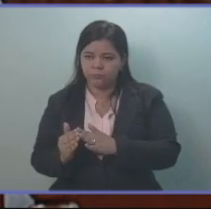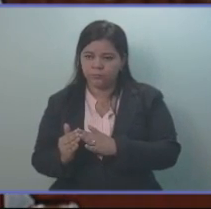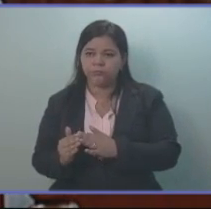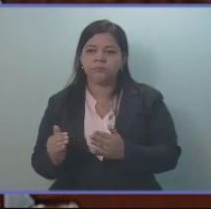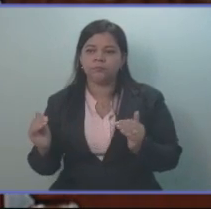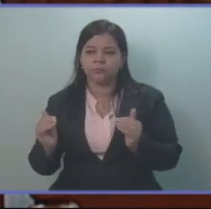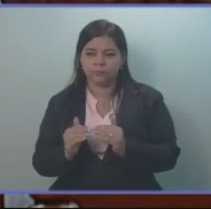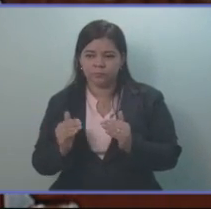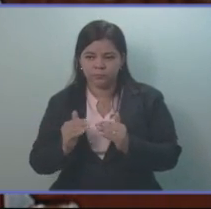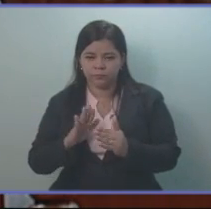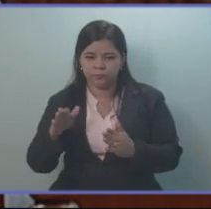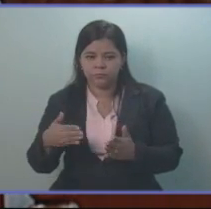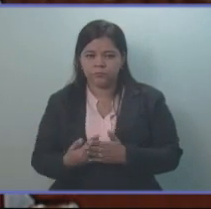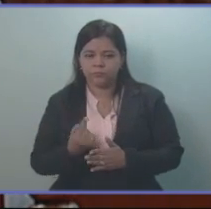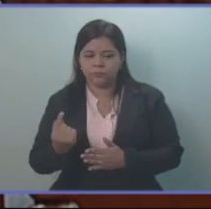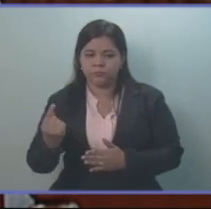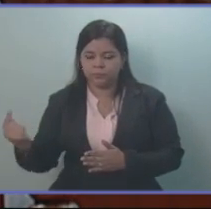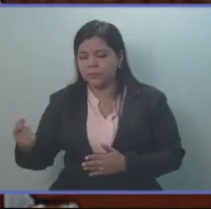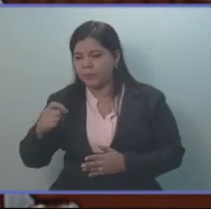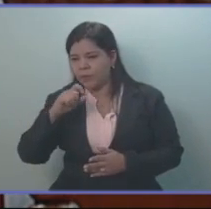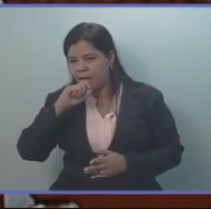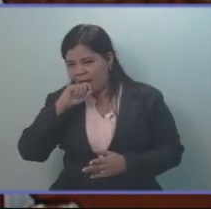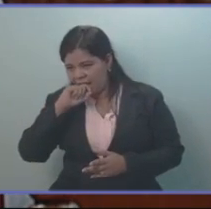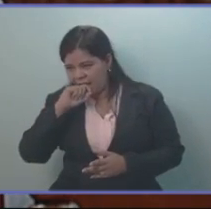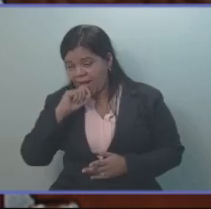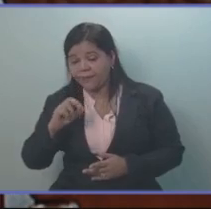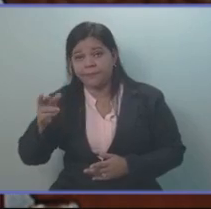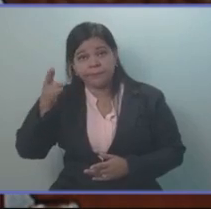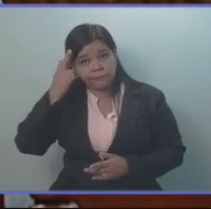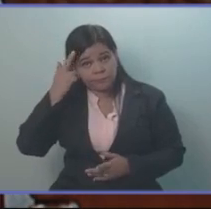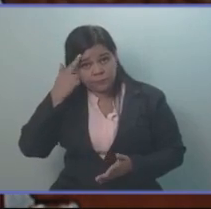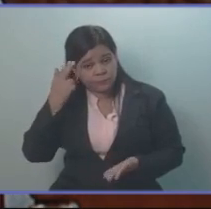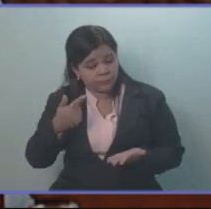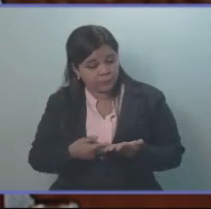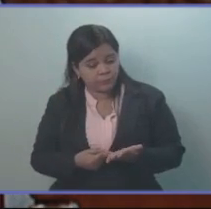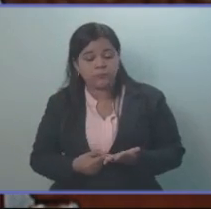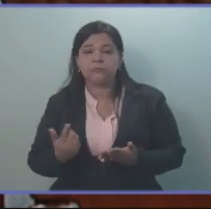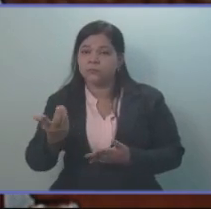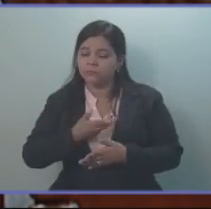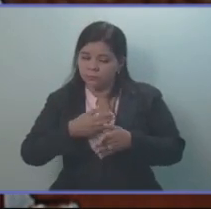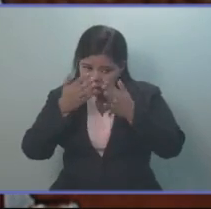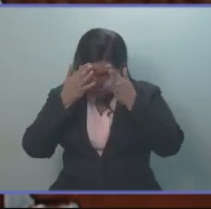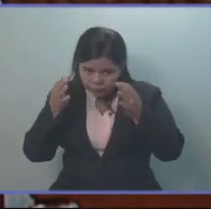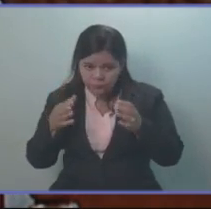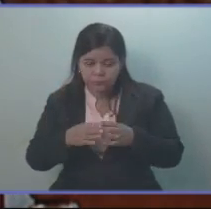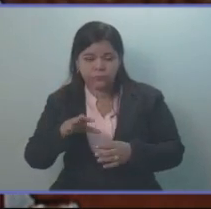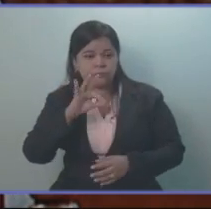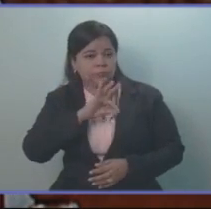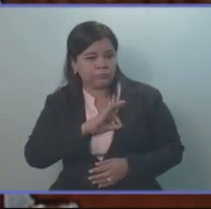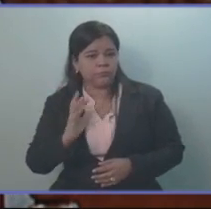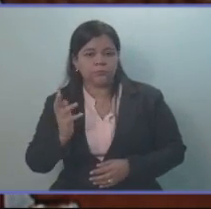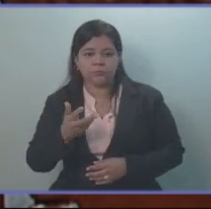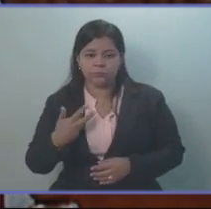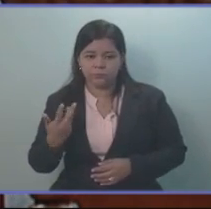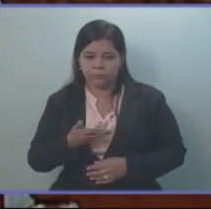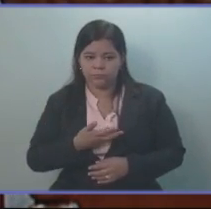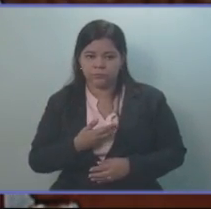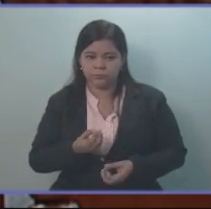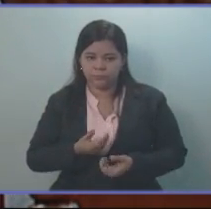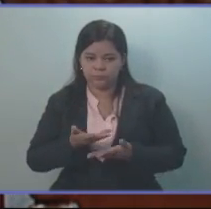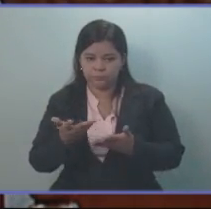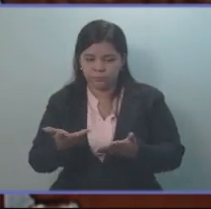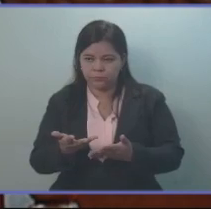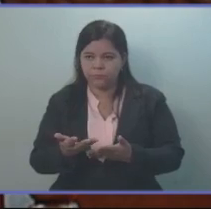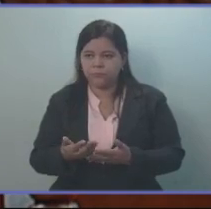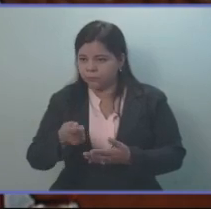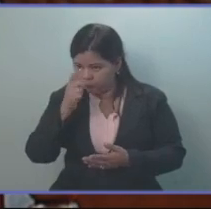de familias de escasos recursos económicos, razón por la cual se emite dictamen favorable que lo hace al conocimiento